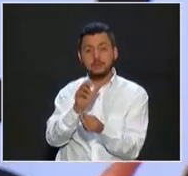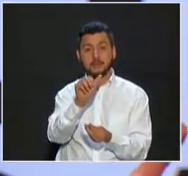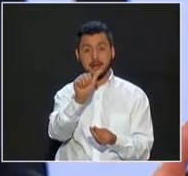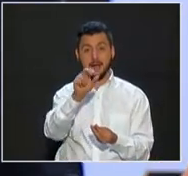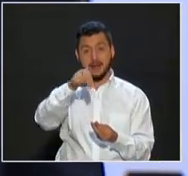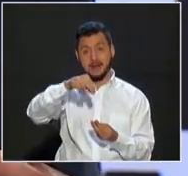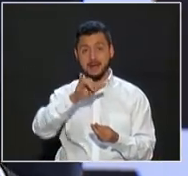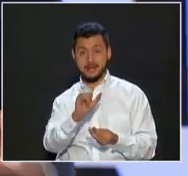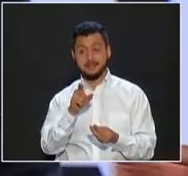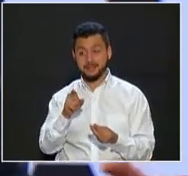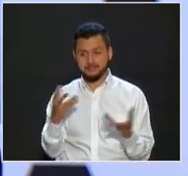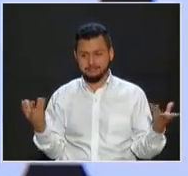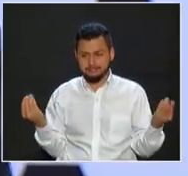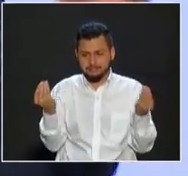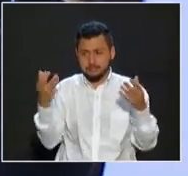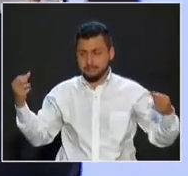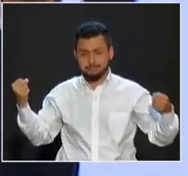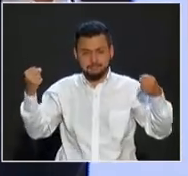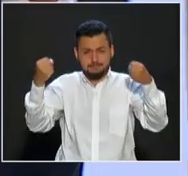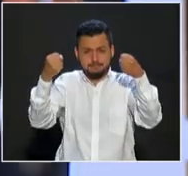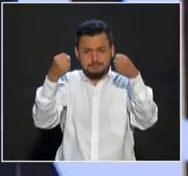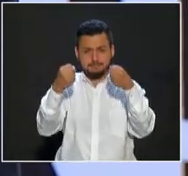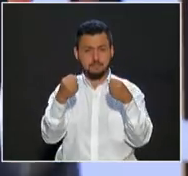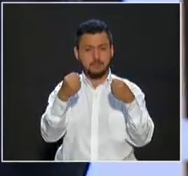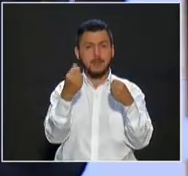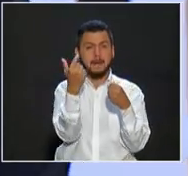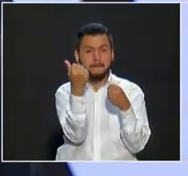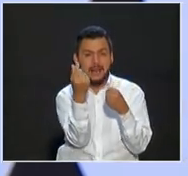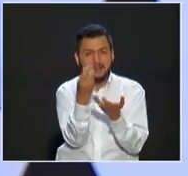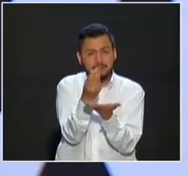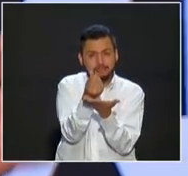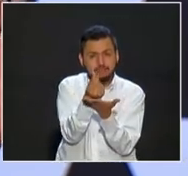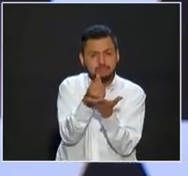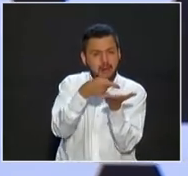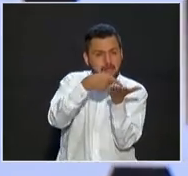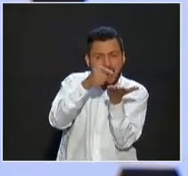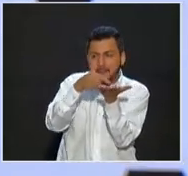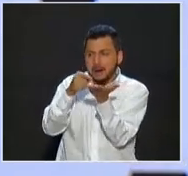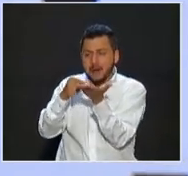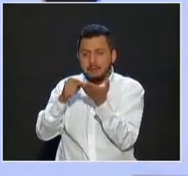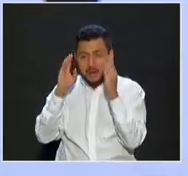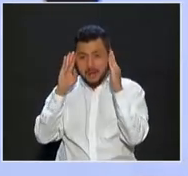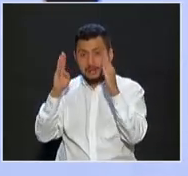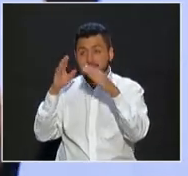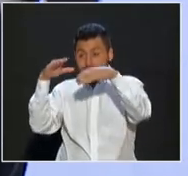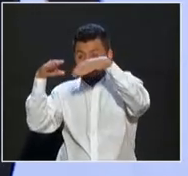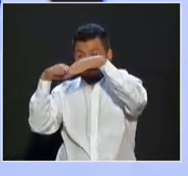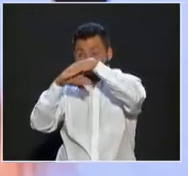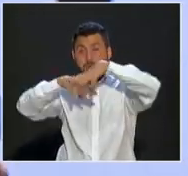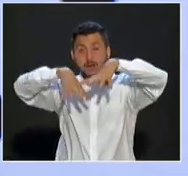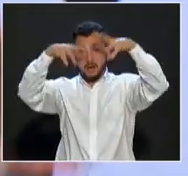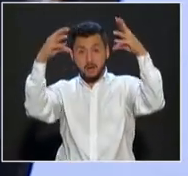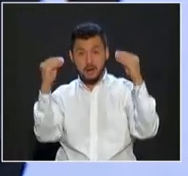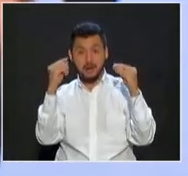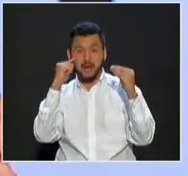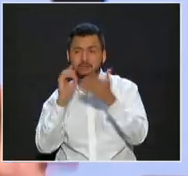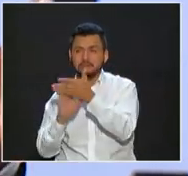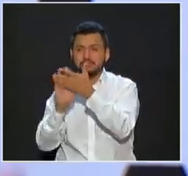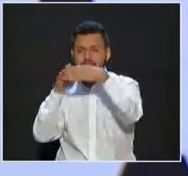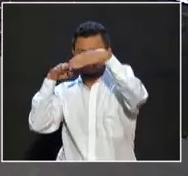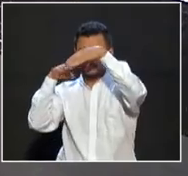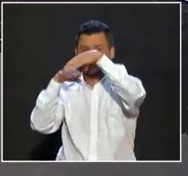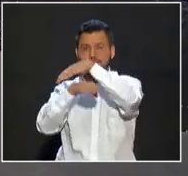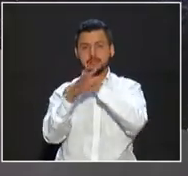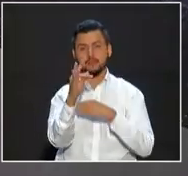es y retomar eso y eso es una vía nacional que es responsabilidad del gobierno nacional nosotros ya le cumplimos a antioquia y al